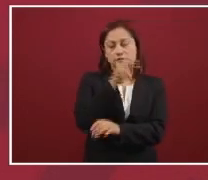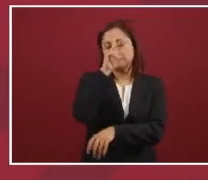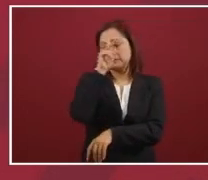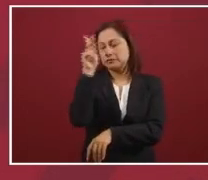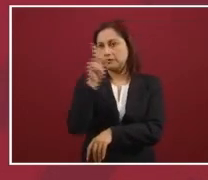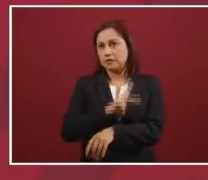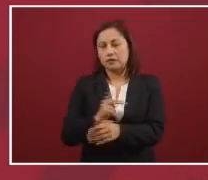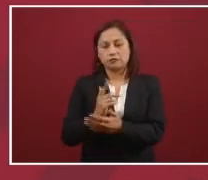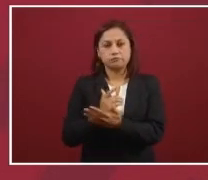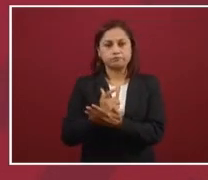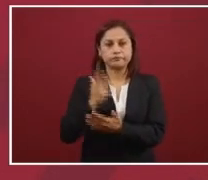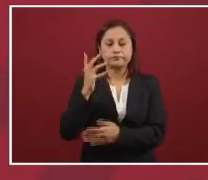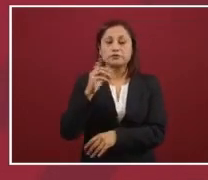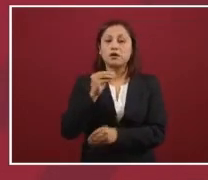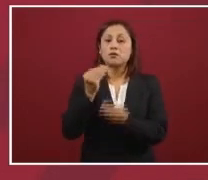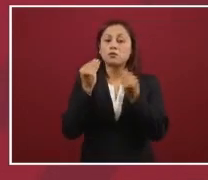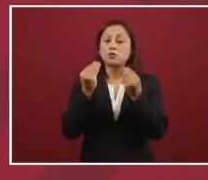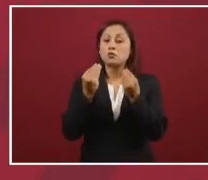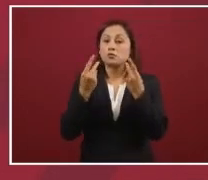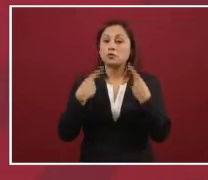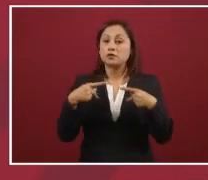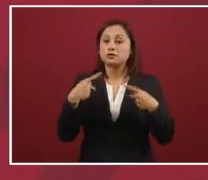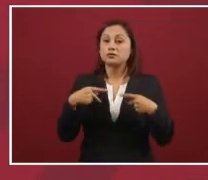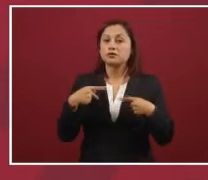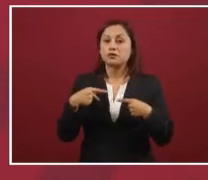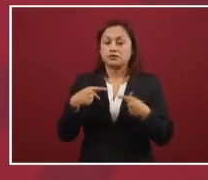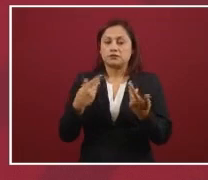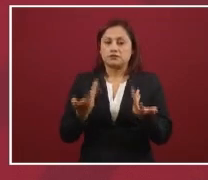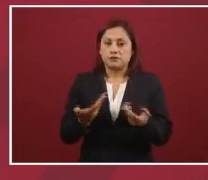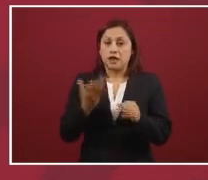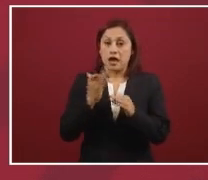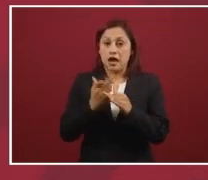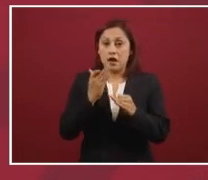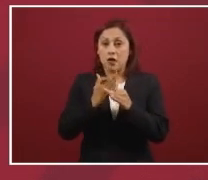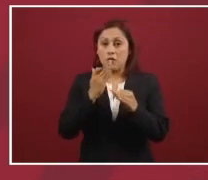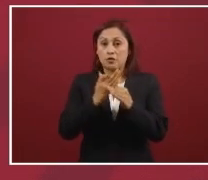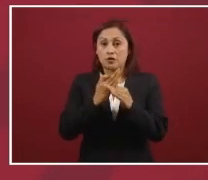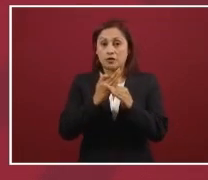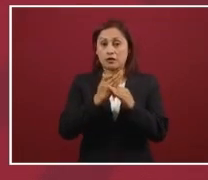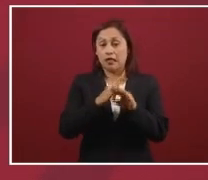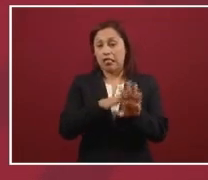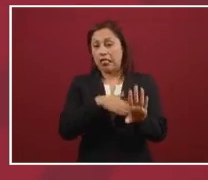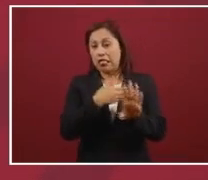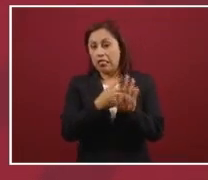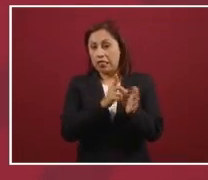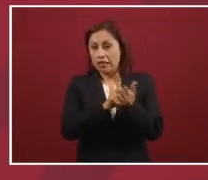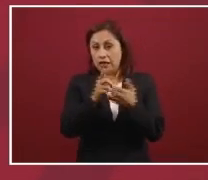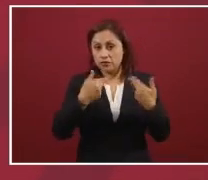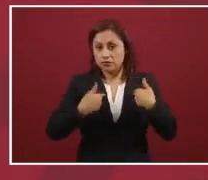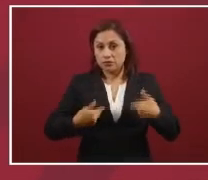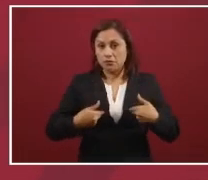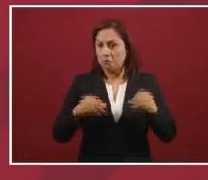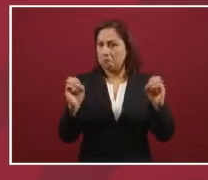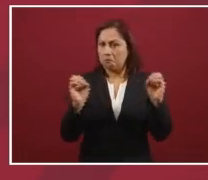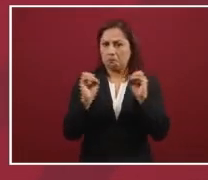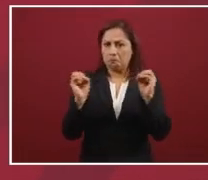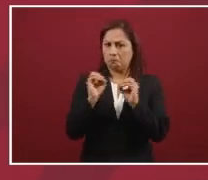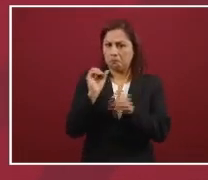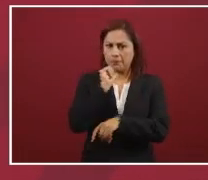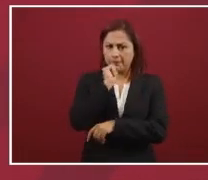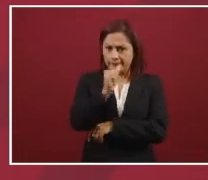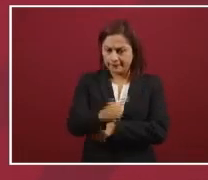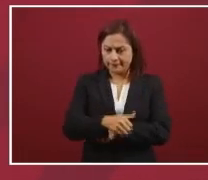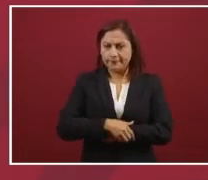buenos los resultados, no ha habido violación de derechos humanos y ya está